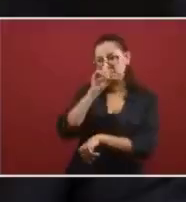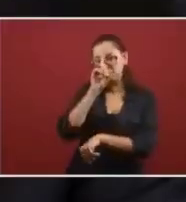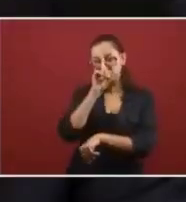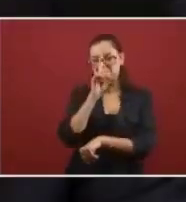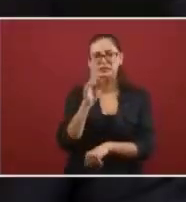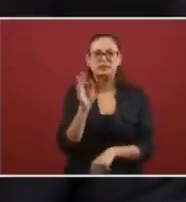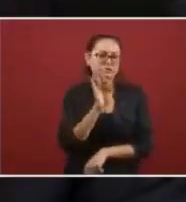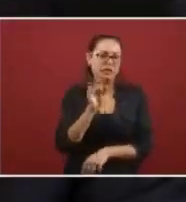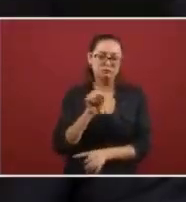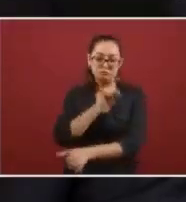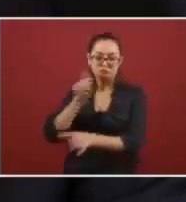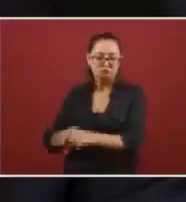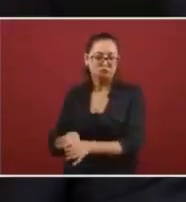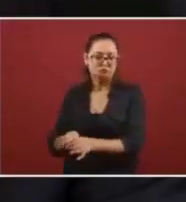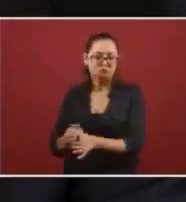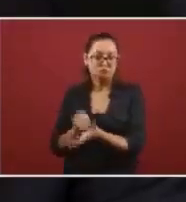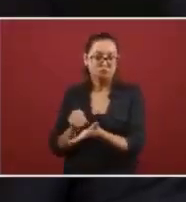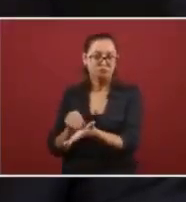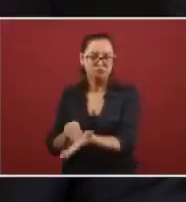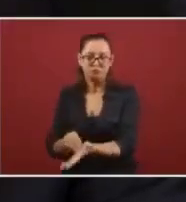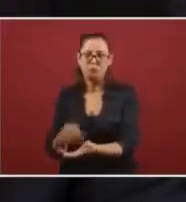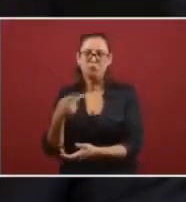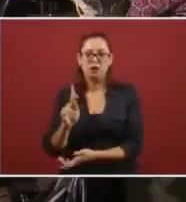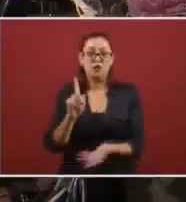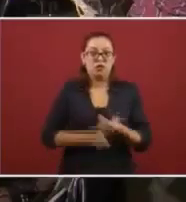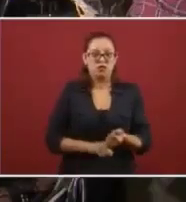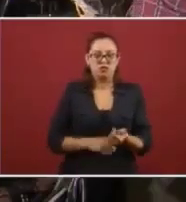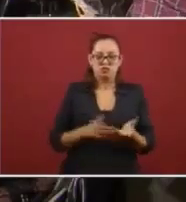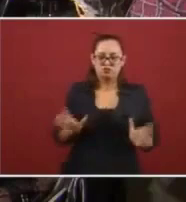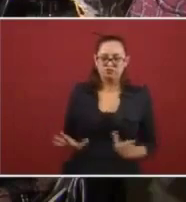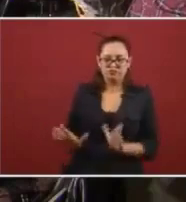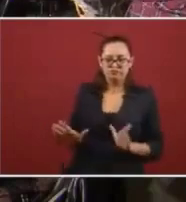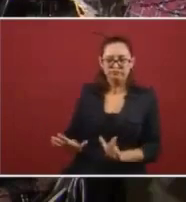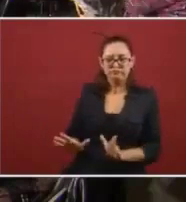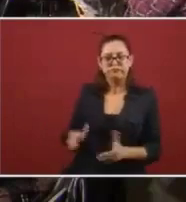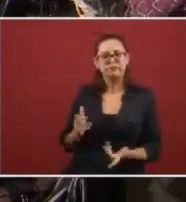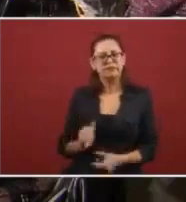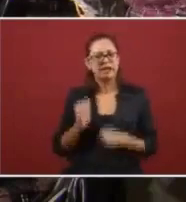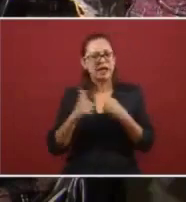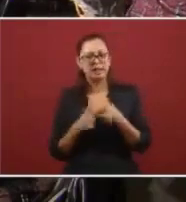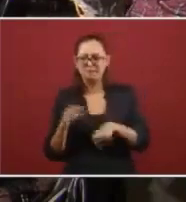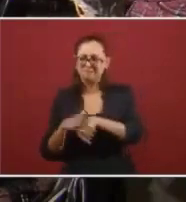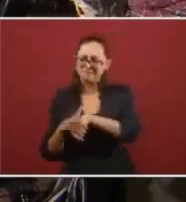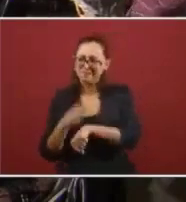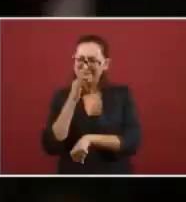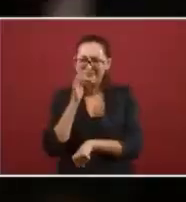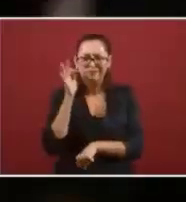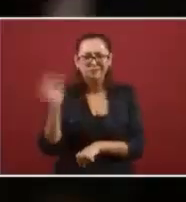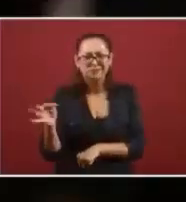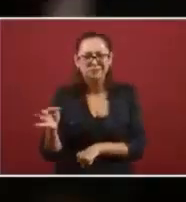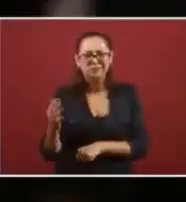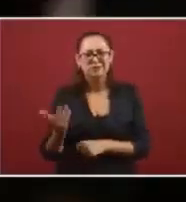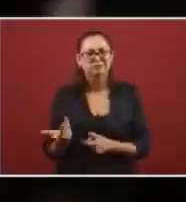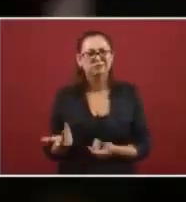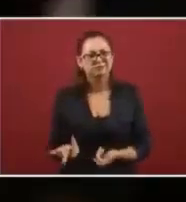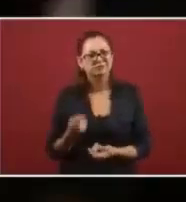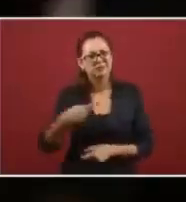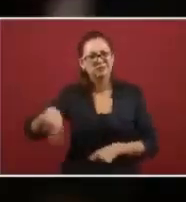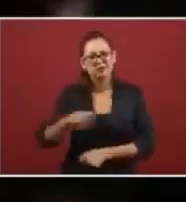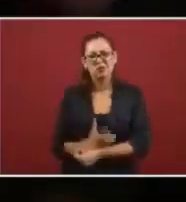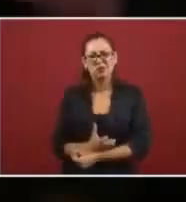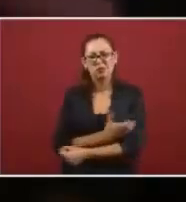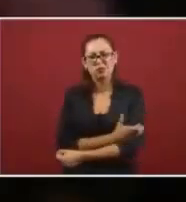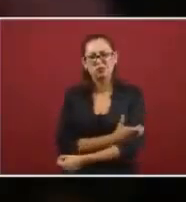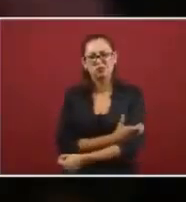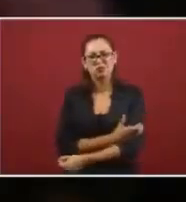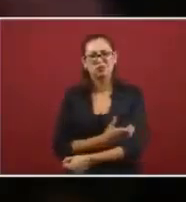activo pues si este líder moral algún pronunciamiento que le haga algún llamado que les haga a sus compañeros